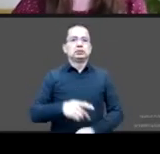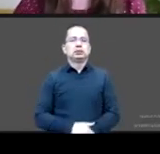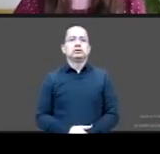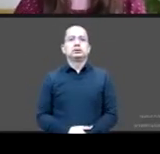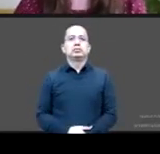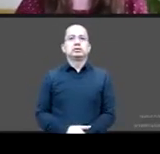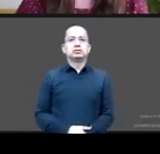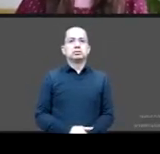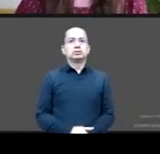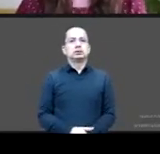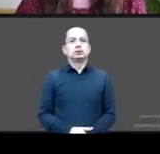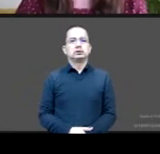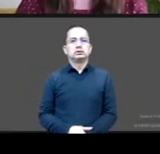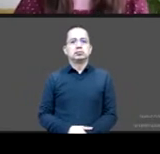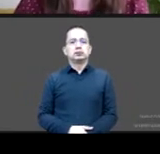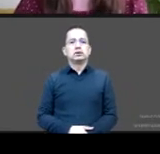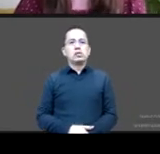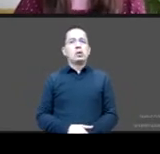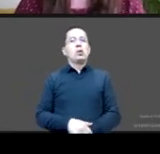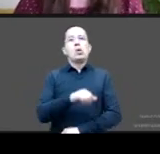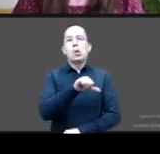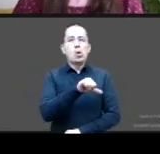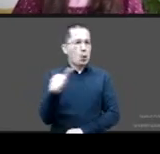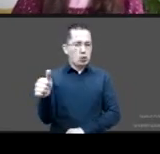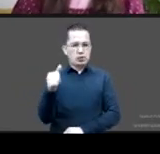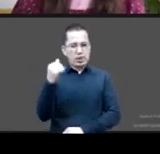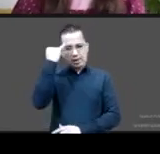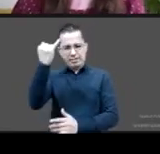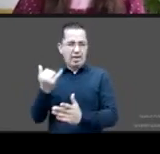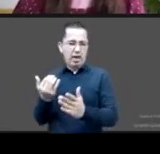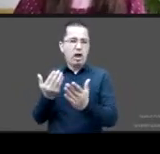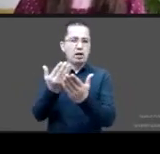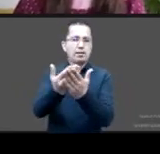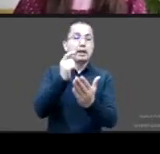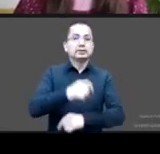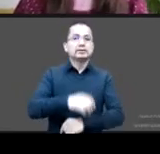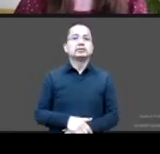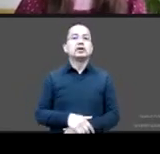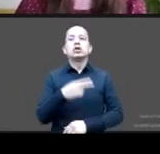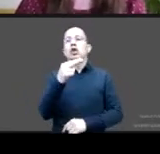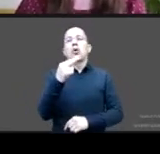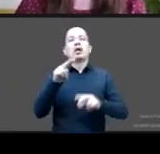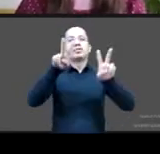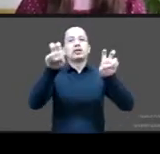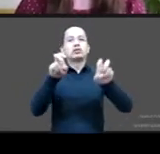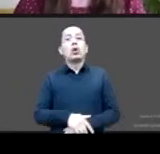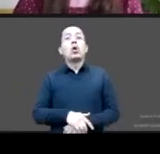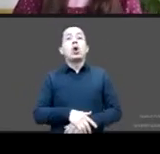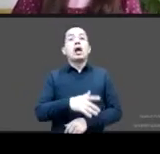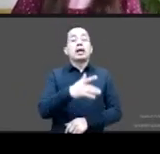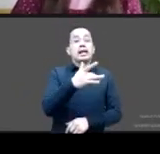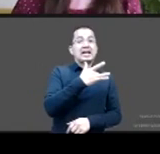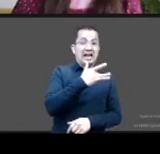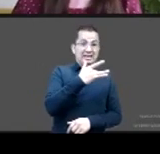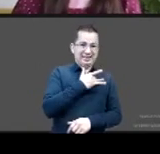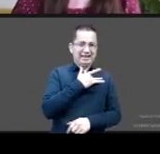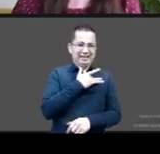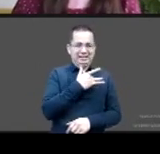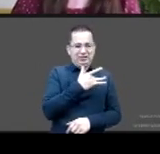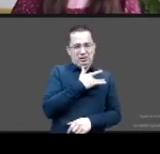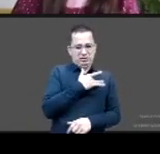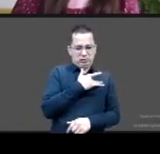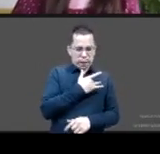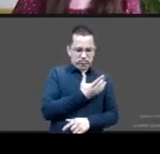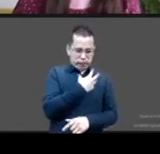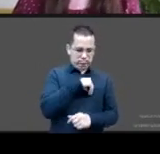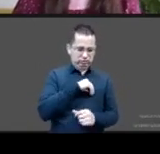otra iniciativa que se llama Cartas desde el corazón esta sale en la arquidiócesis a través de sus redes sociales y se les hacía la invitación